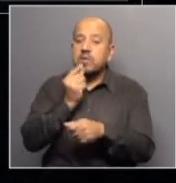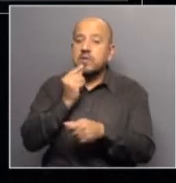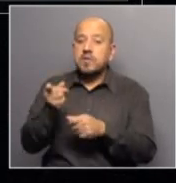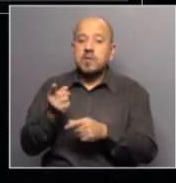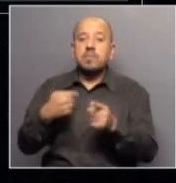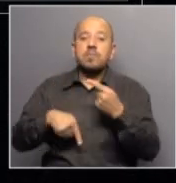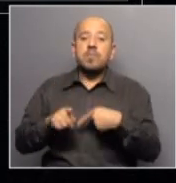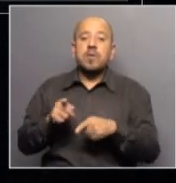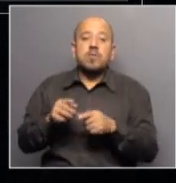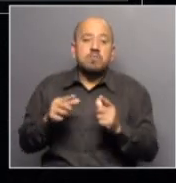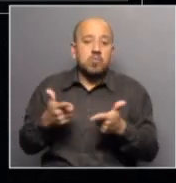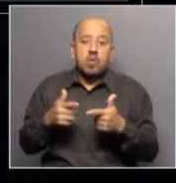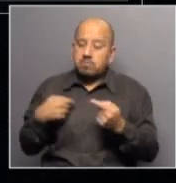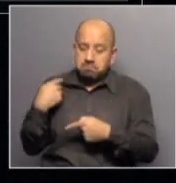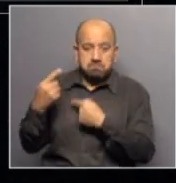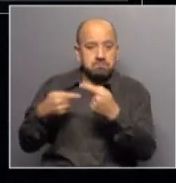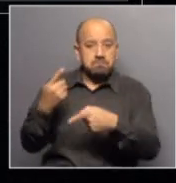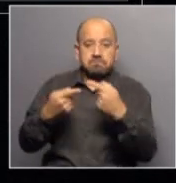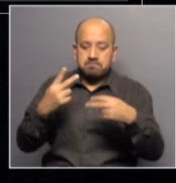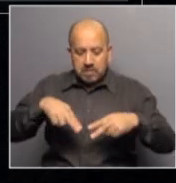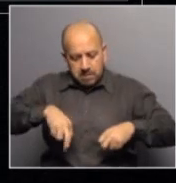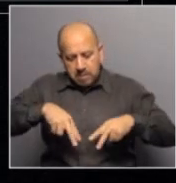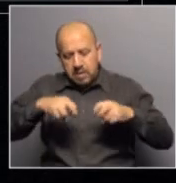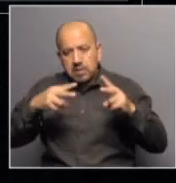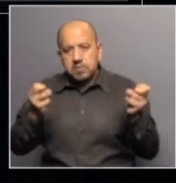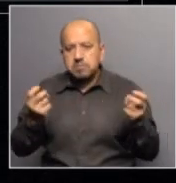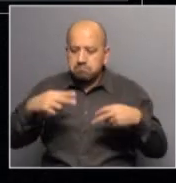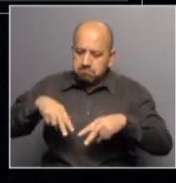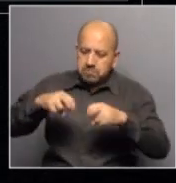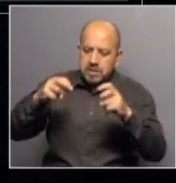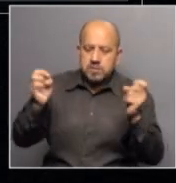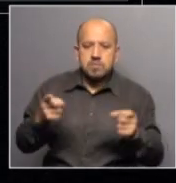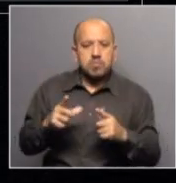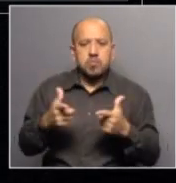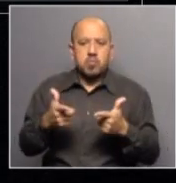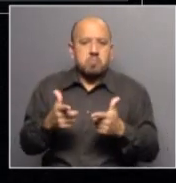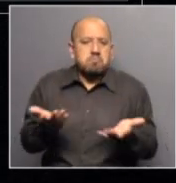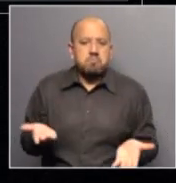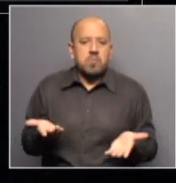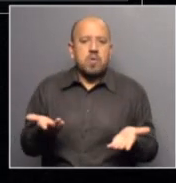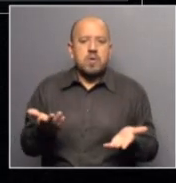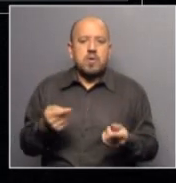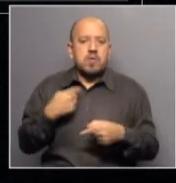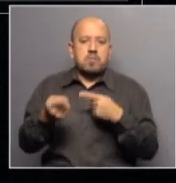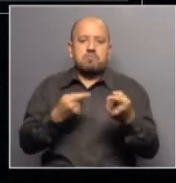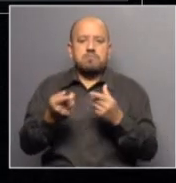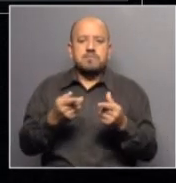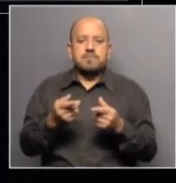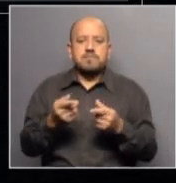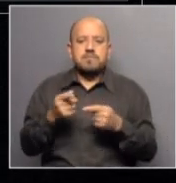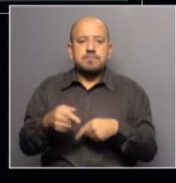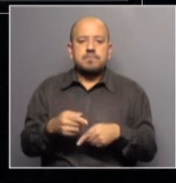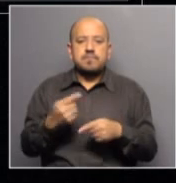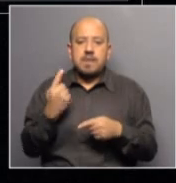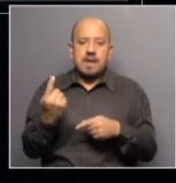y sin embargo no hay una continuidad de las denuncias, no hay una conexión entre las diferentes causas que abre